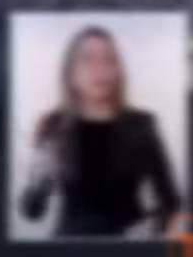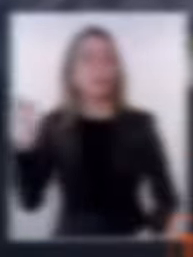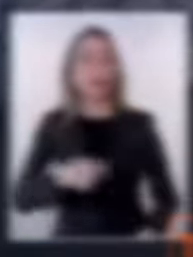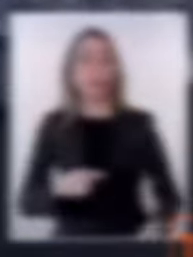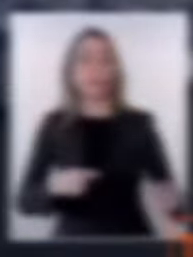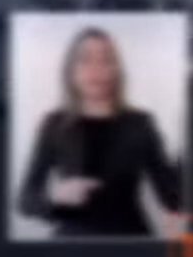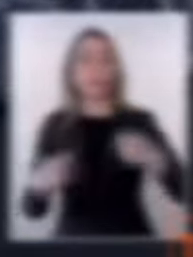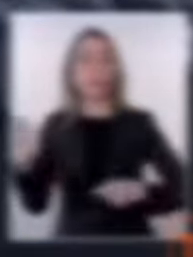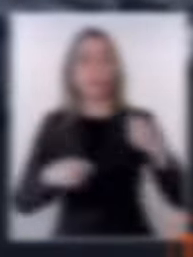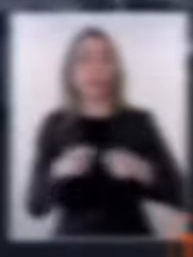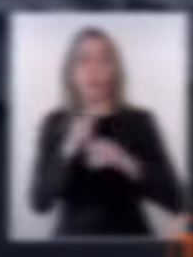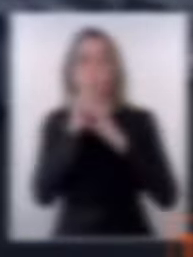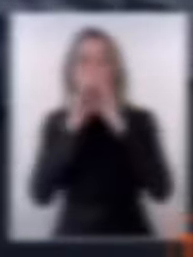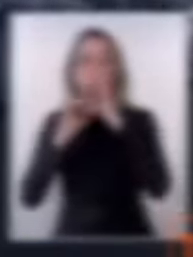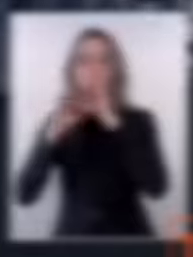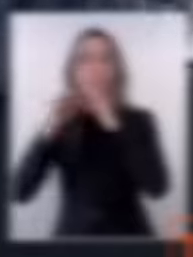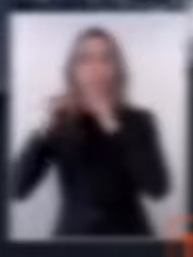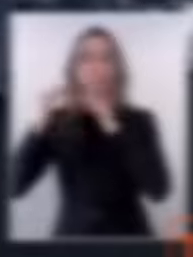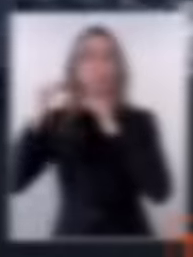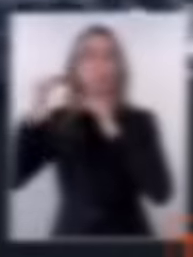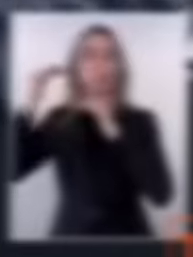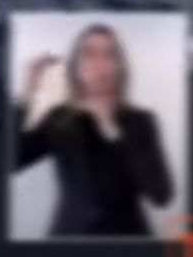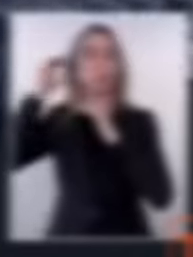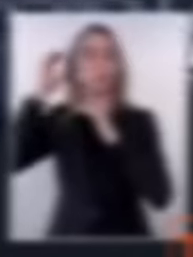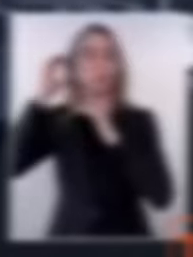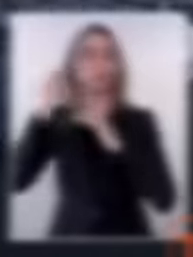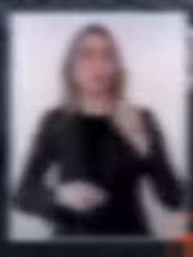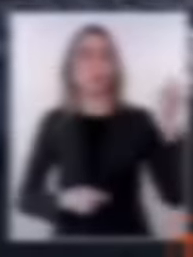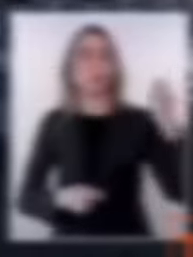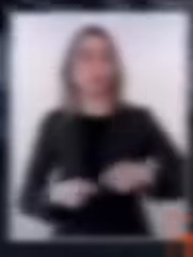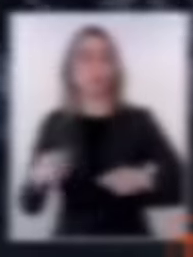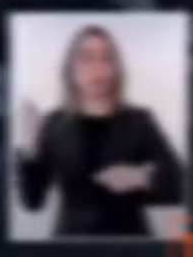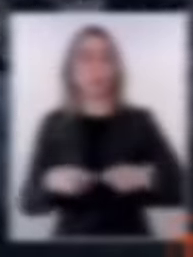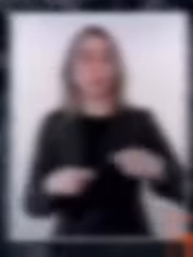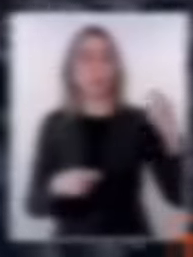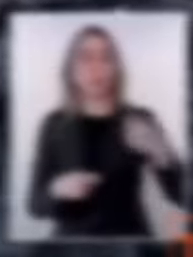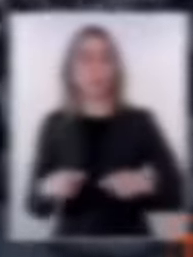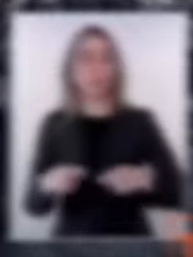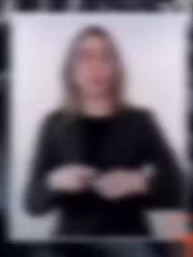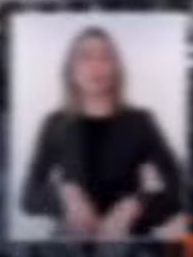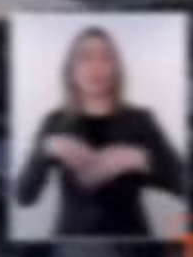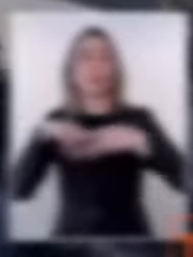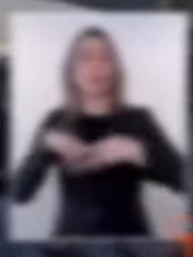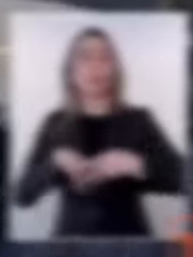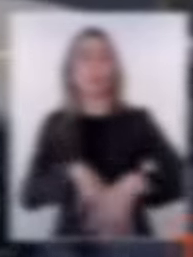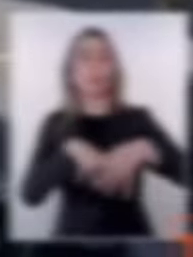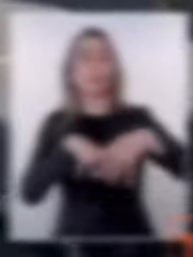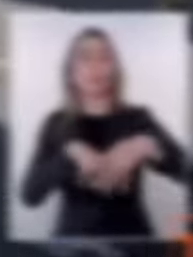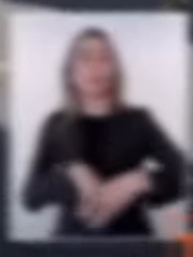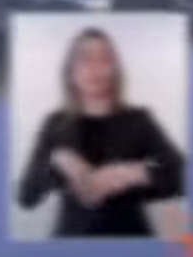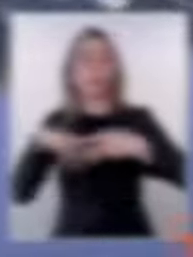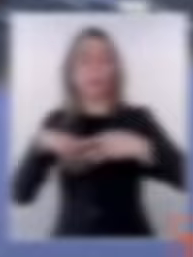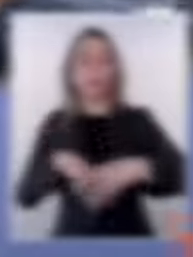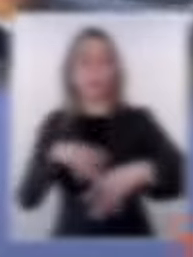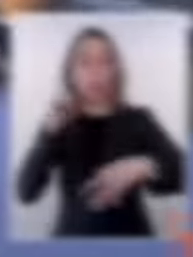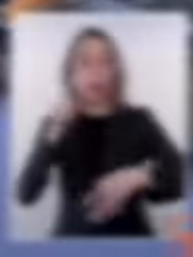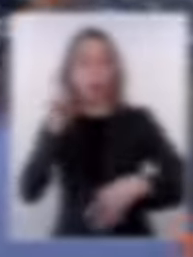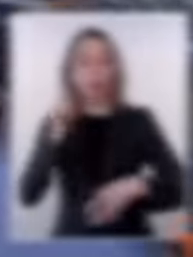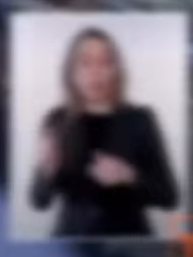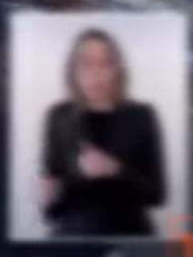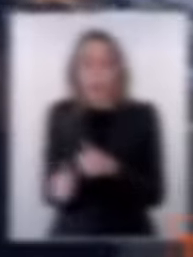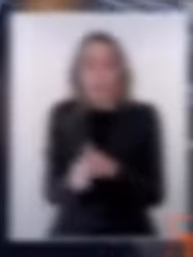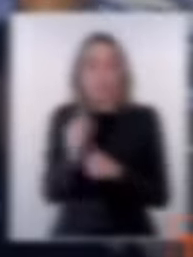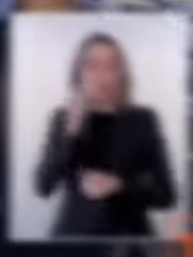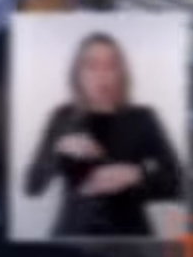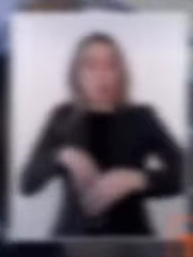ya pasaron los 1000, pues vaya, qué barbaridad, ¿no? Es que también fueron varios bloques y van de bastante, sí, ¿no? Ah, no, allá vienen muchos más. Entonces, creo que